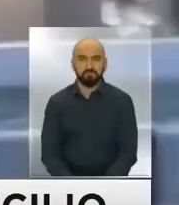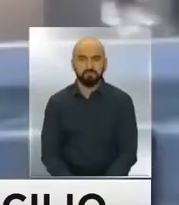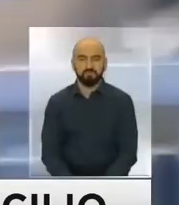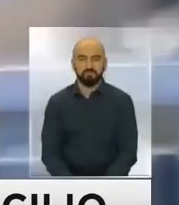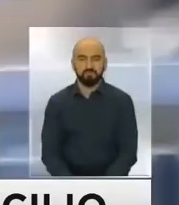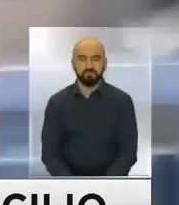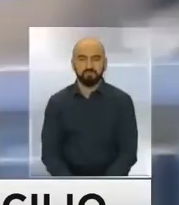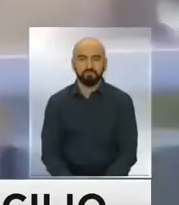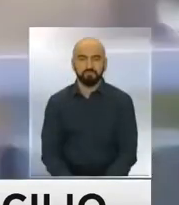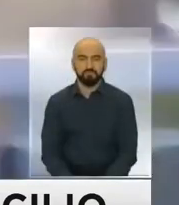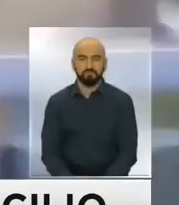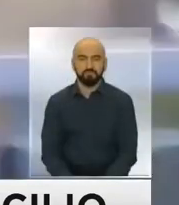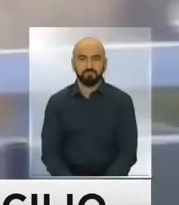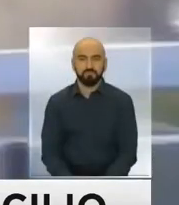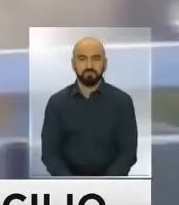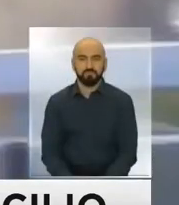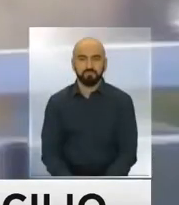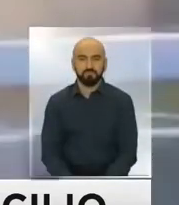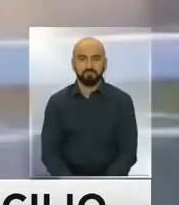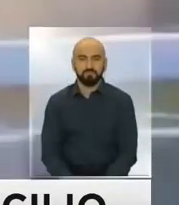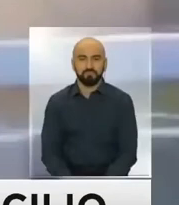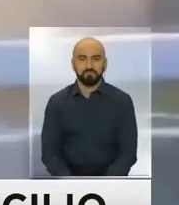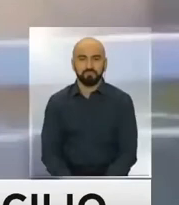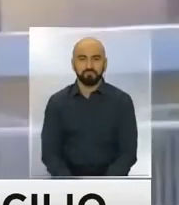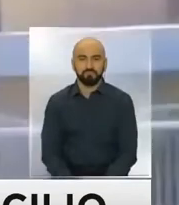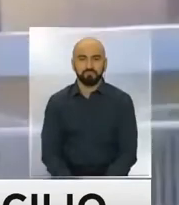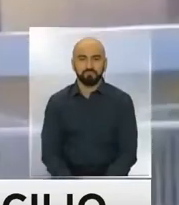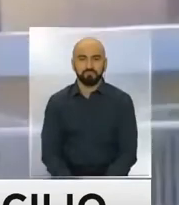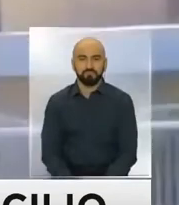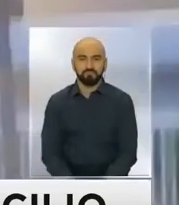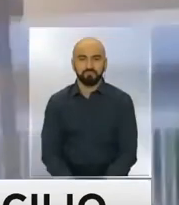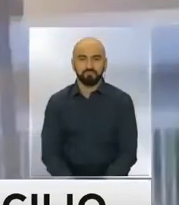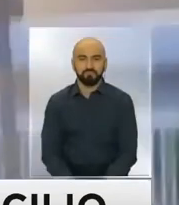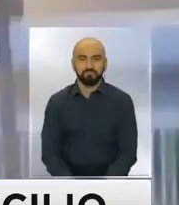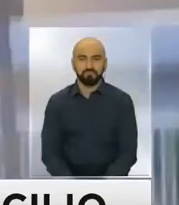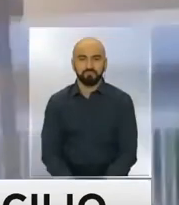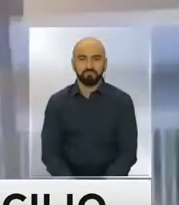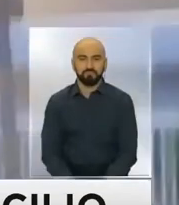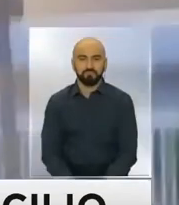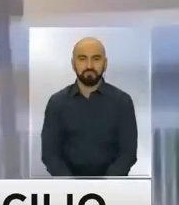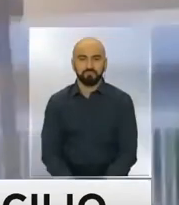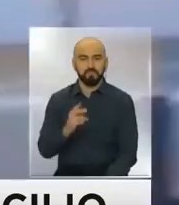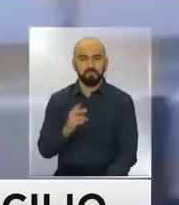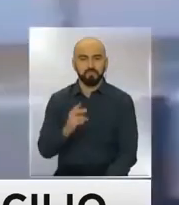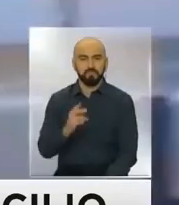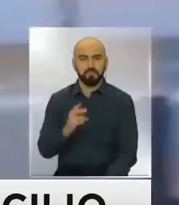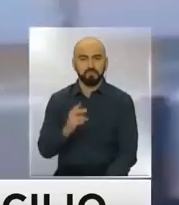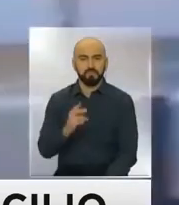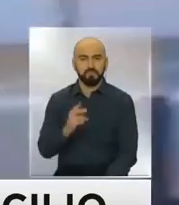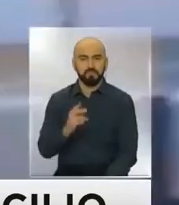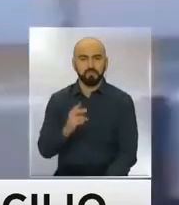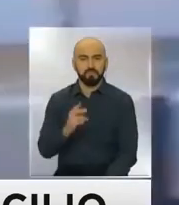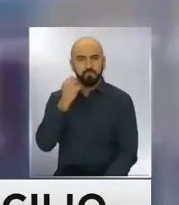De polera roja y va en dirección a la gente. Informo cualquier cosa. Positivo. Ese, esperemos que sea dinero en la